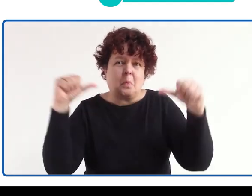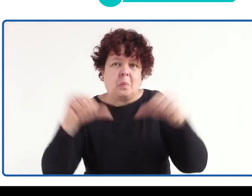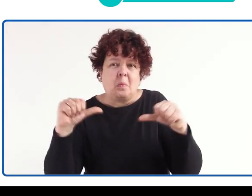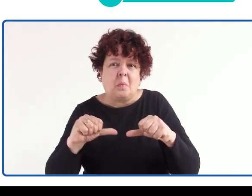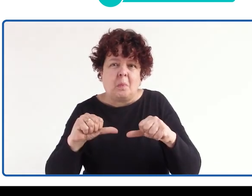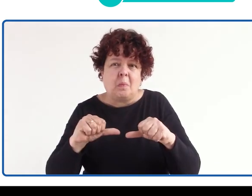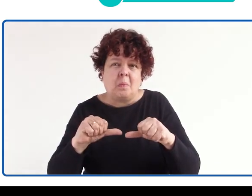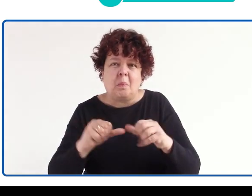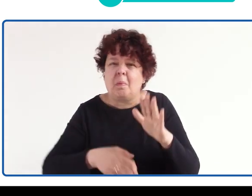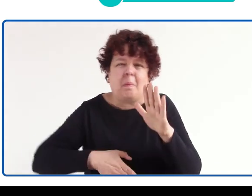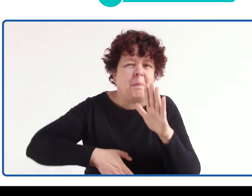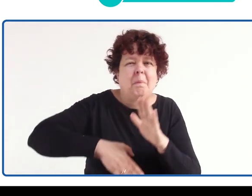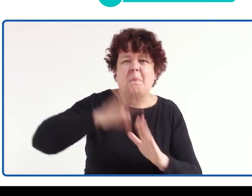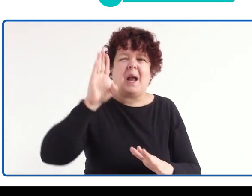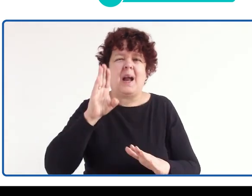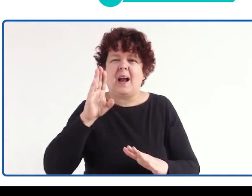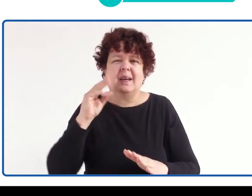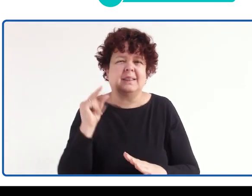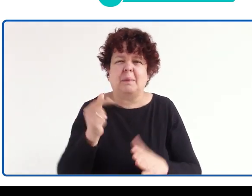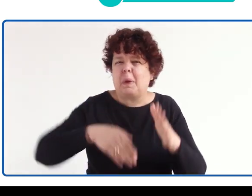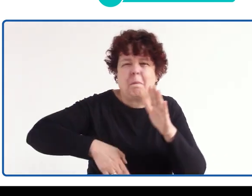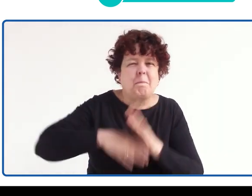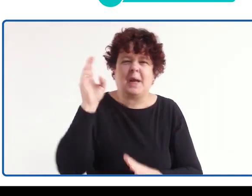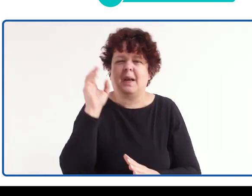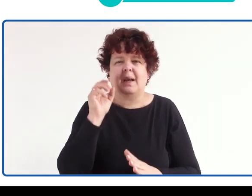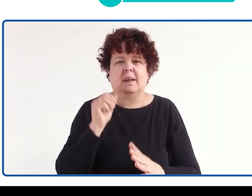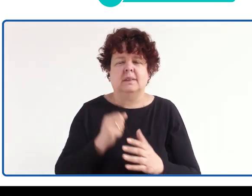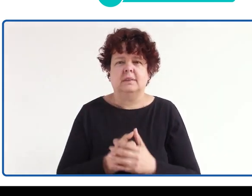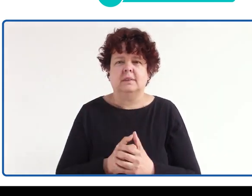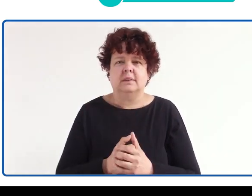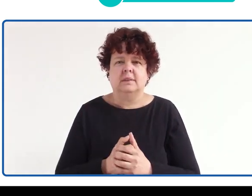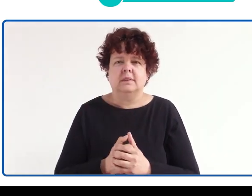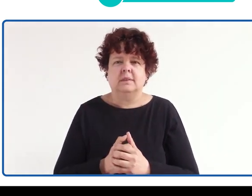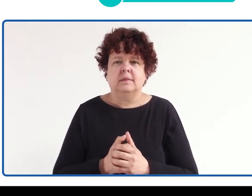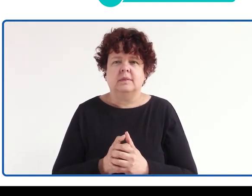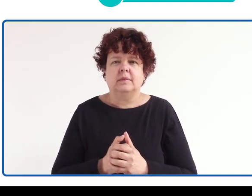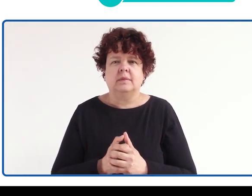malos son cada vez más frecuentes.